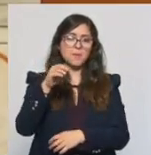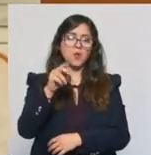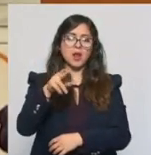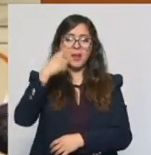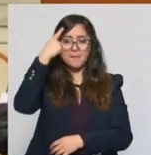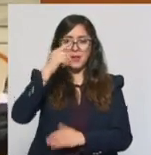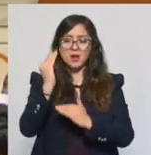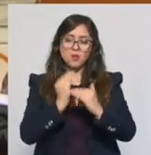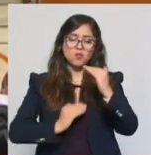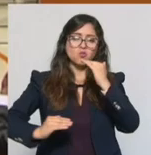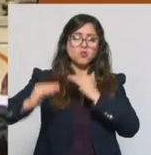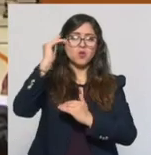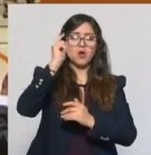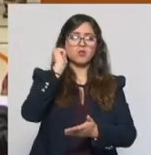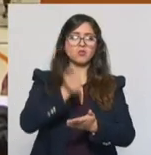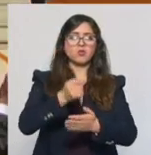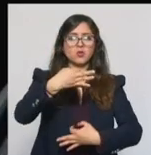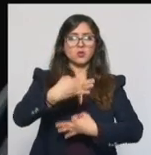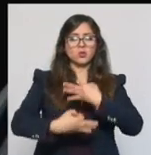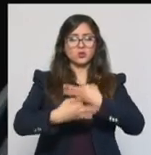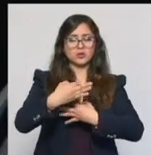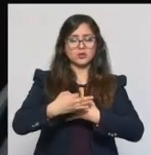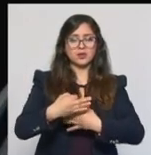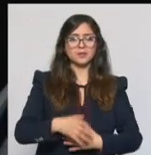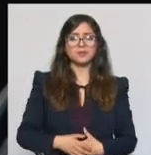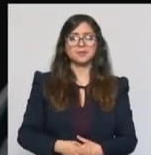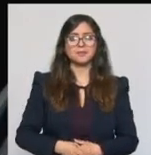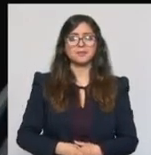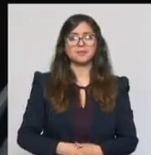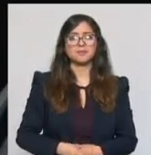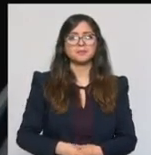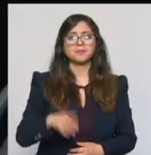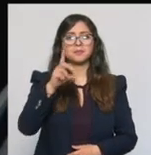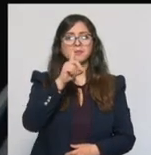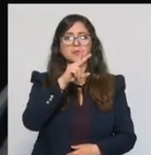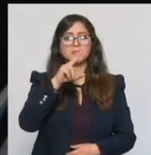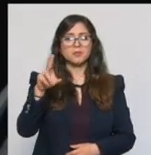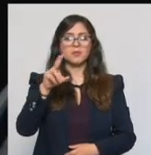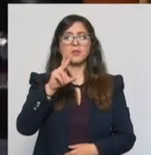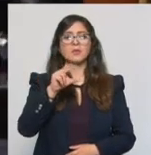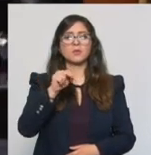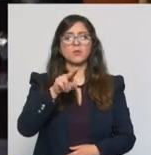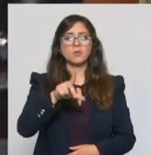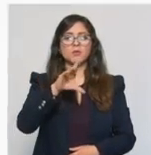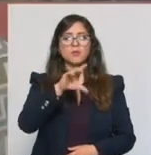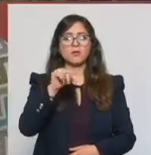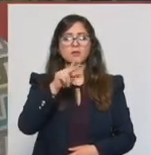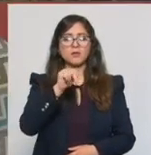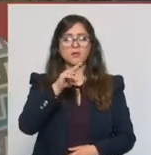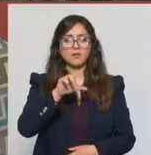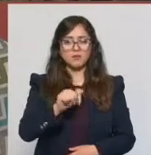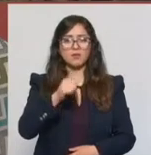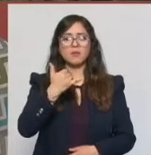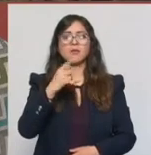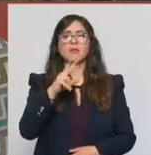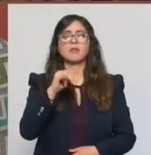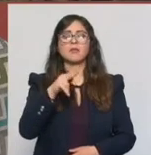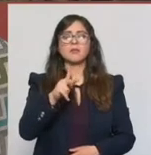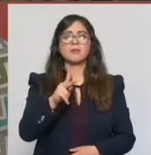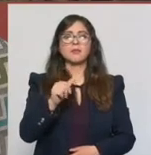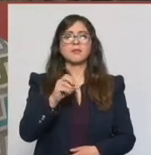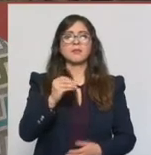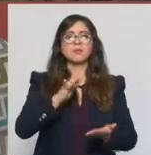Tribunal de Justicia. Eso es lo que yo considero. Pues doctor Raúl Carranca Rivas, agradecemos mucho su colaboración esta mañana en este espacio